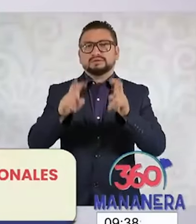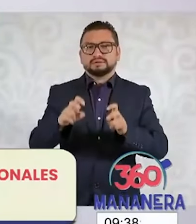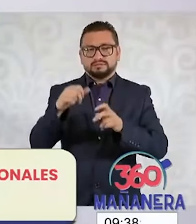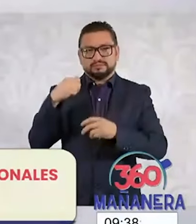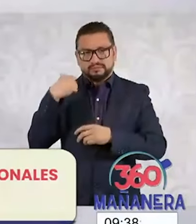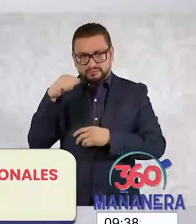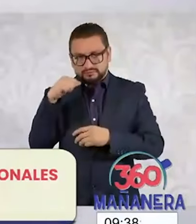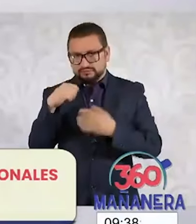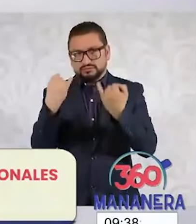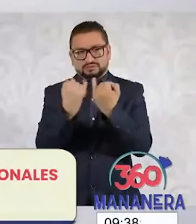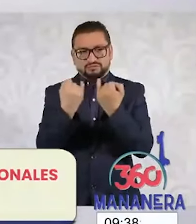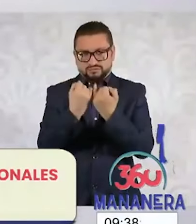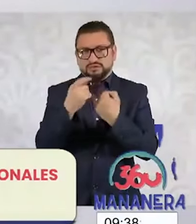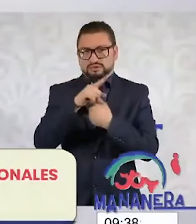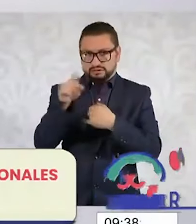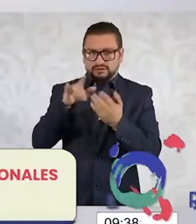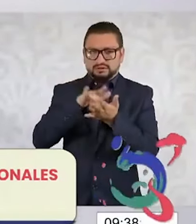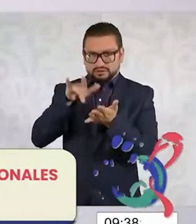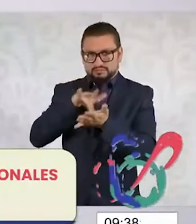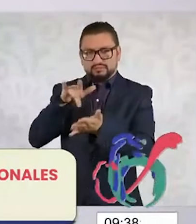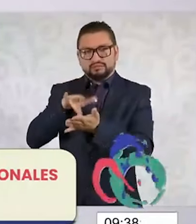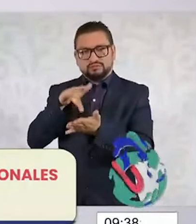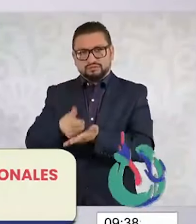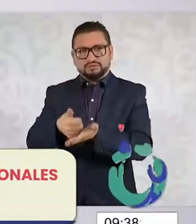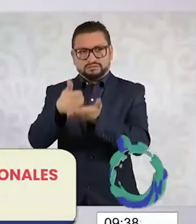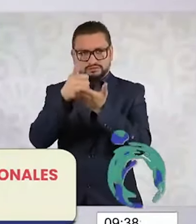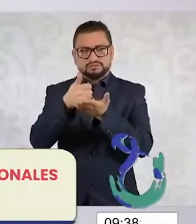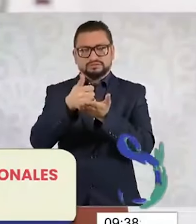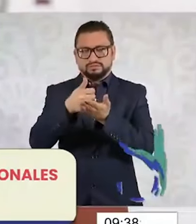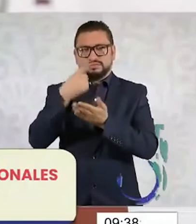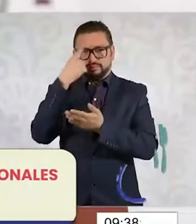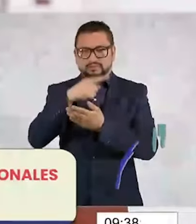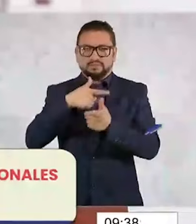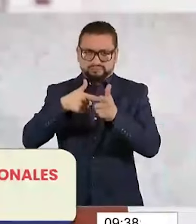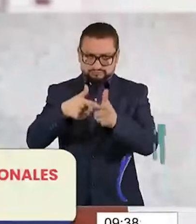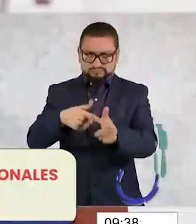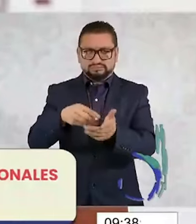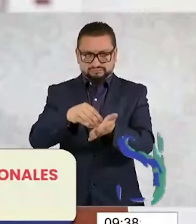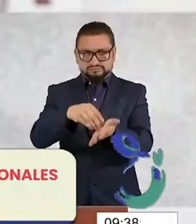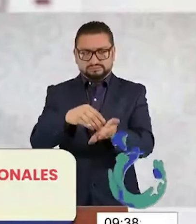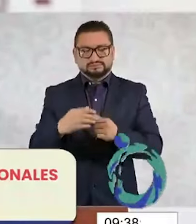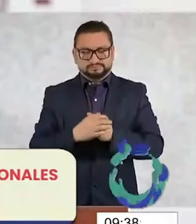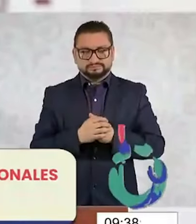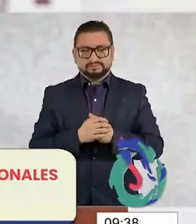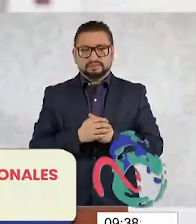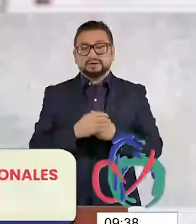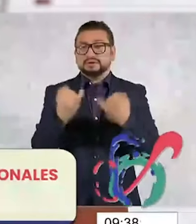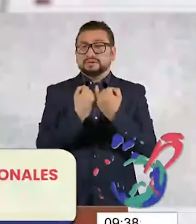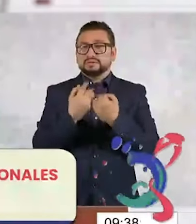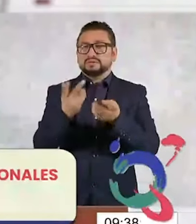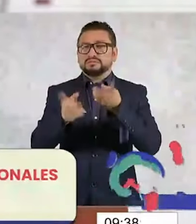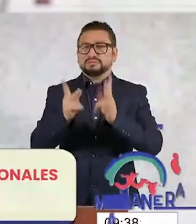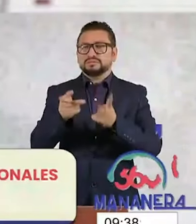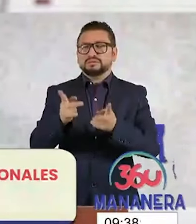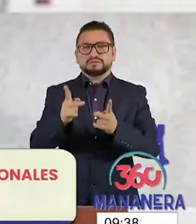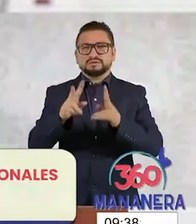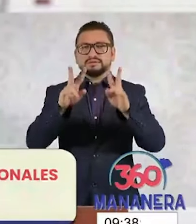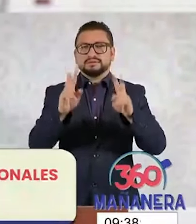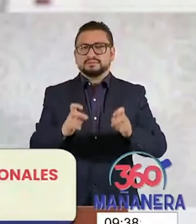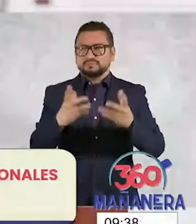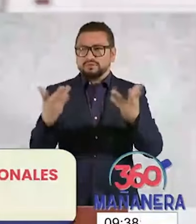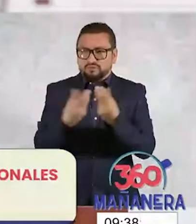Acapulco que ellos estaban apoyando para que nos sigan apoyando e hablamos de estas mesas de